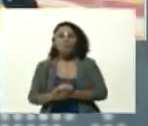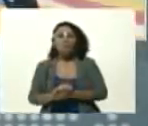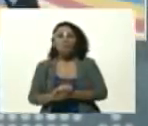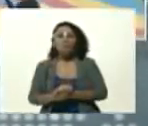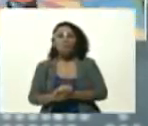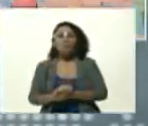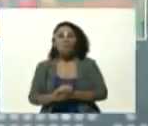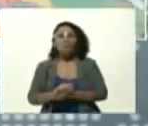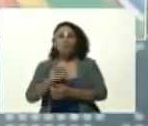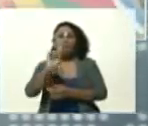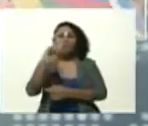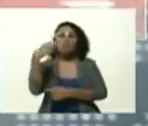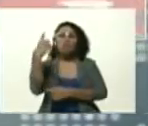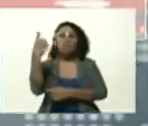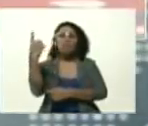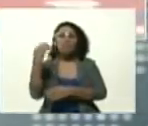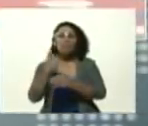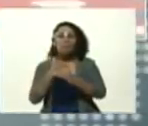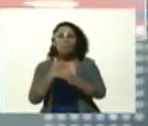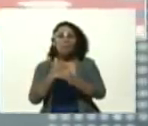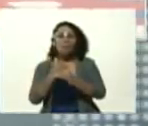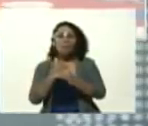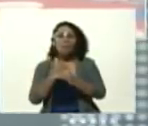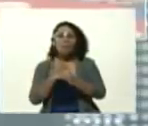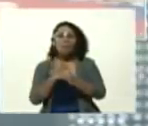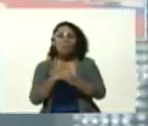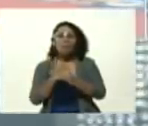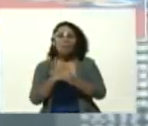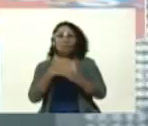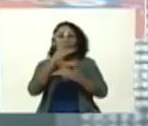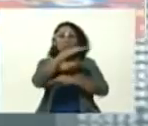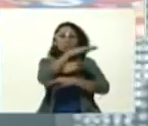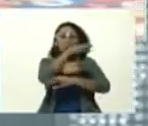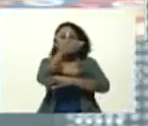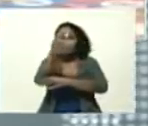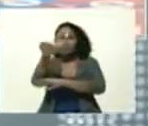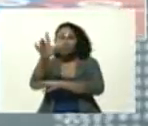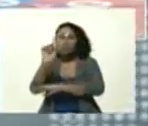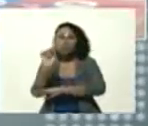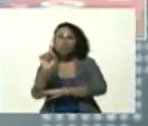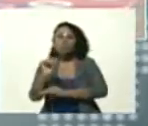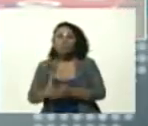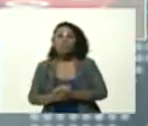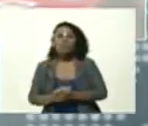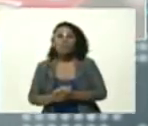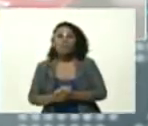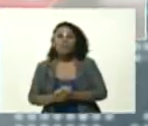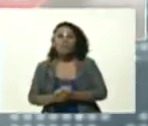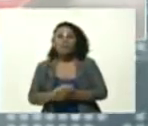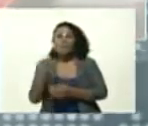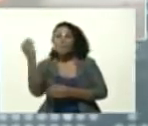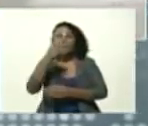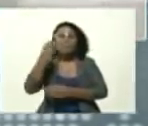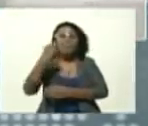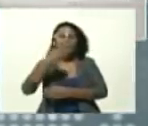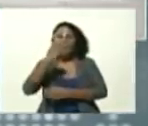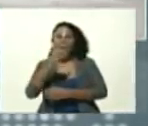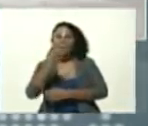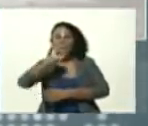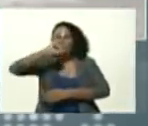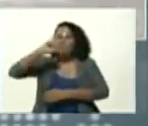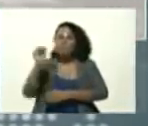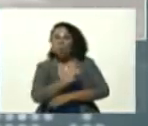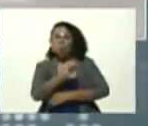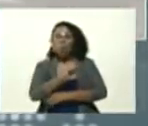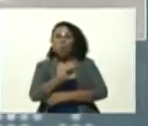no solamente son sus horizontes. Lo más espectacular del Estado Lara es